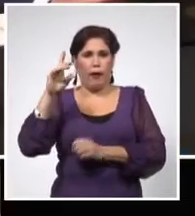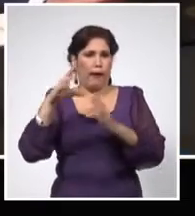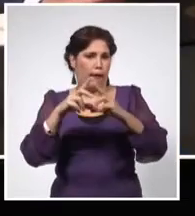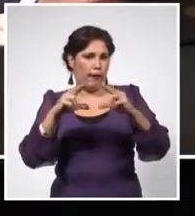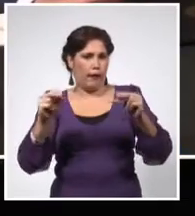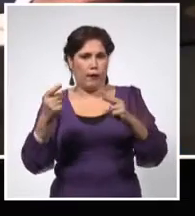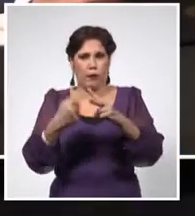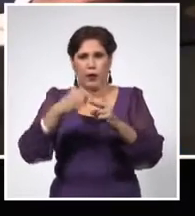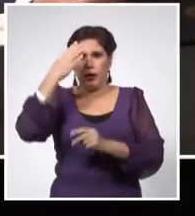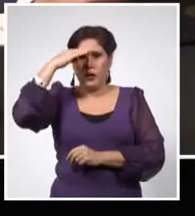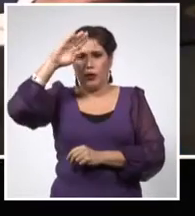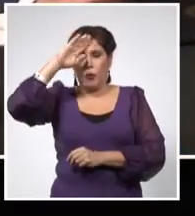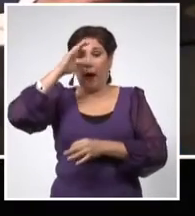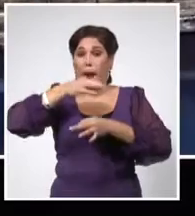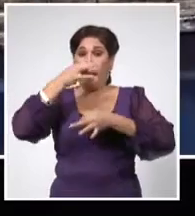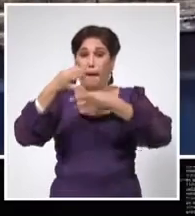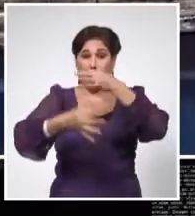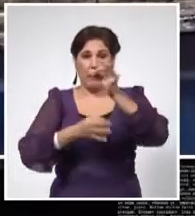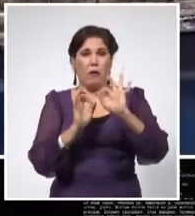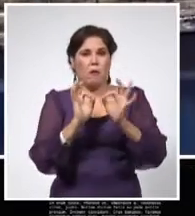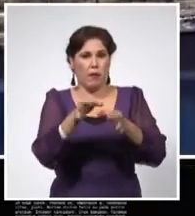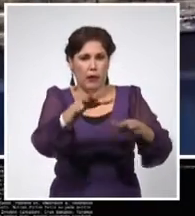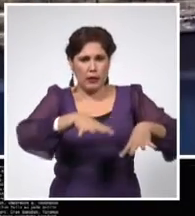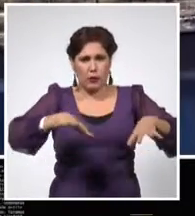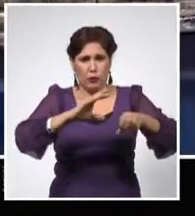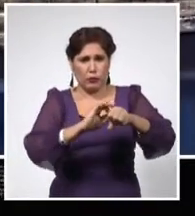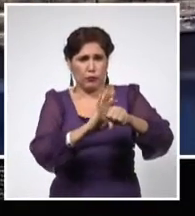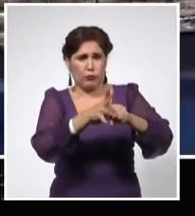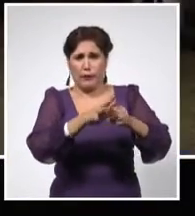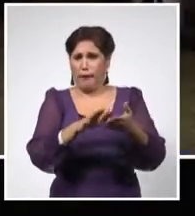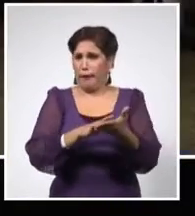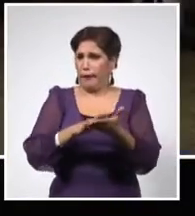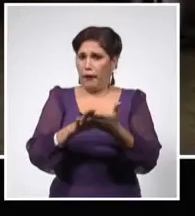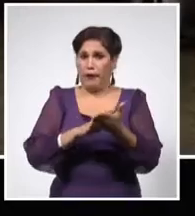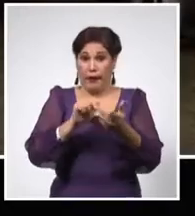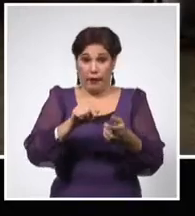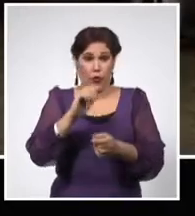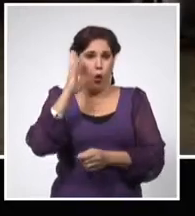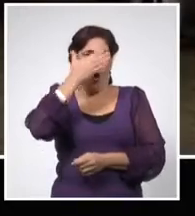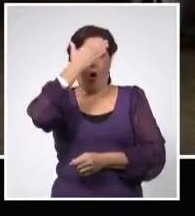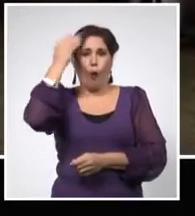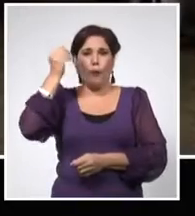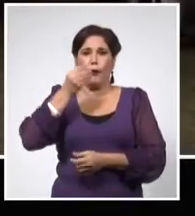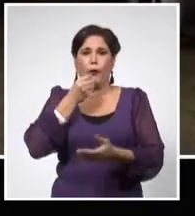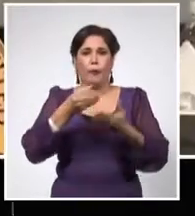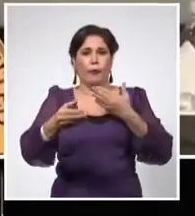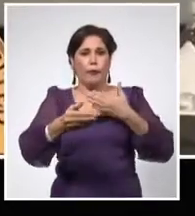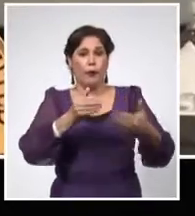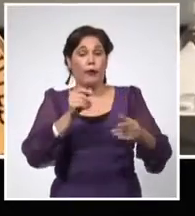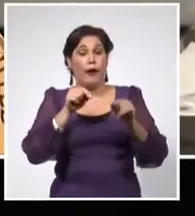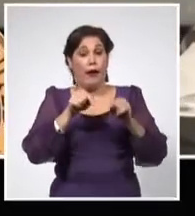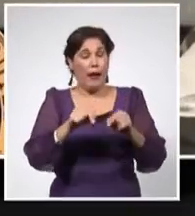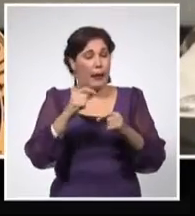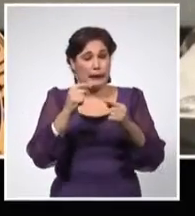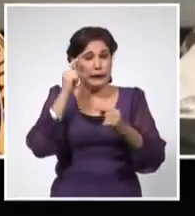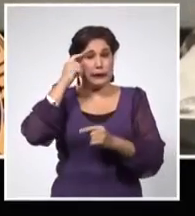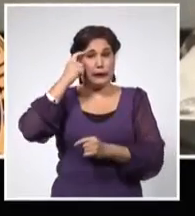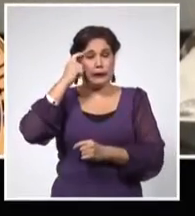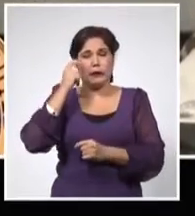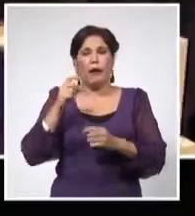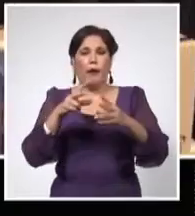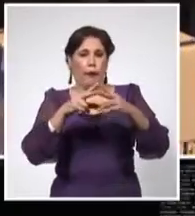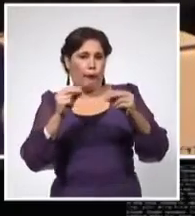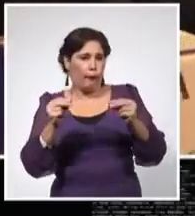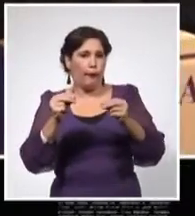Cuba, sin hacer mención siquiera a la situación epidemiológica, que en ese estado había cobrado hasta el momento la vida de más de